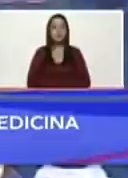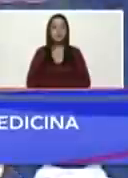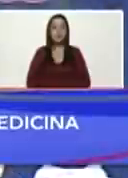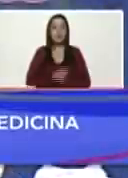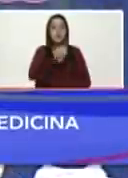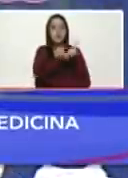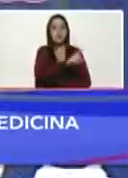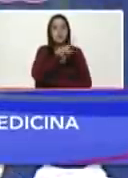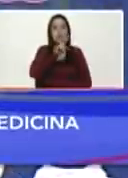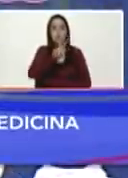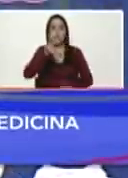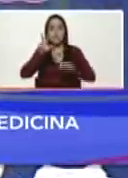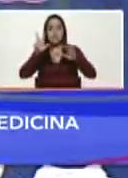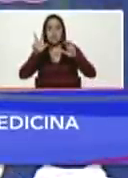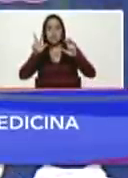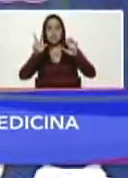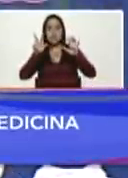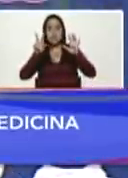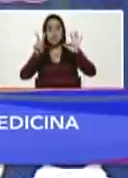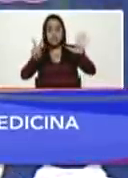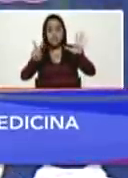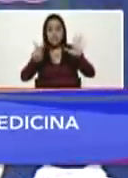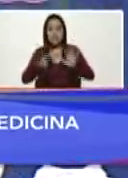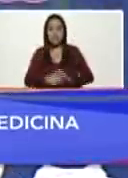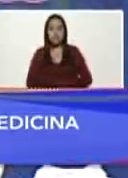127 de